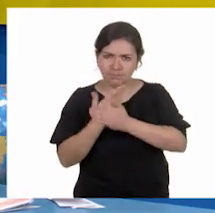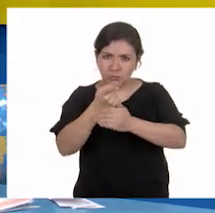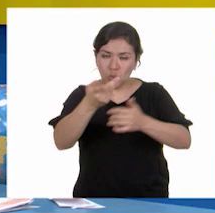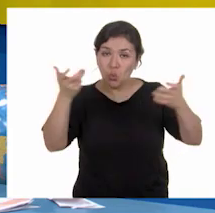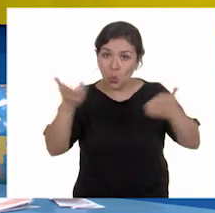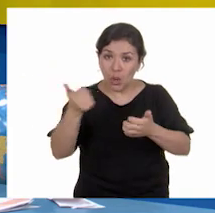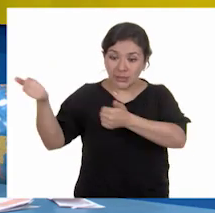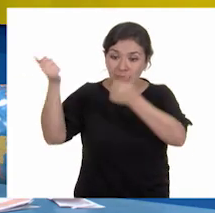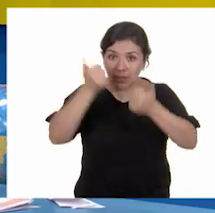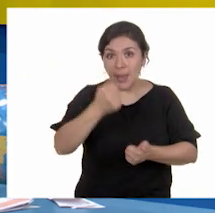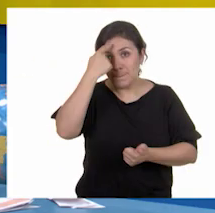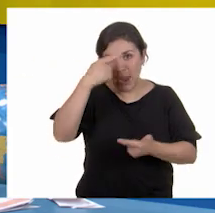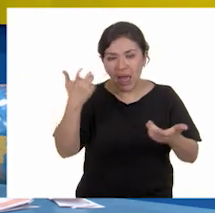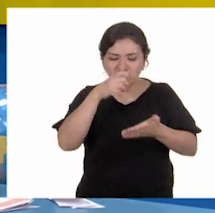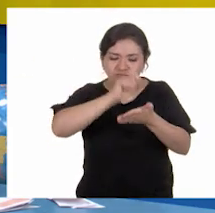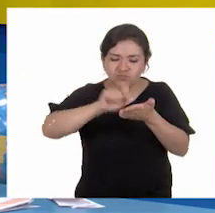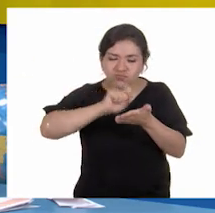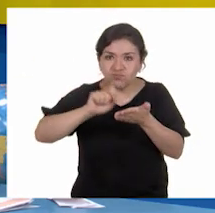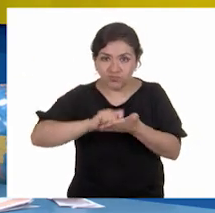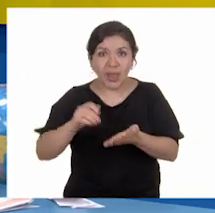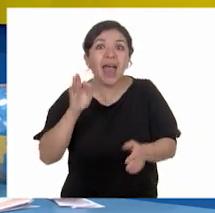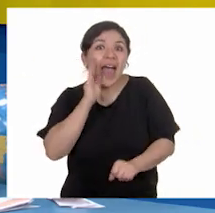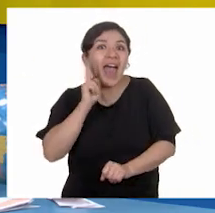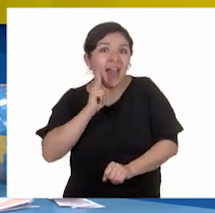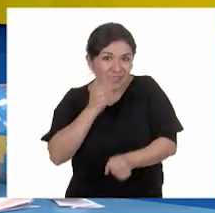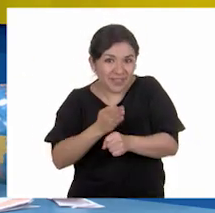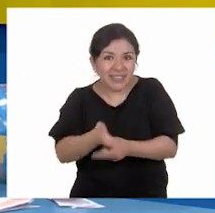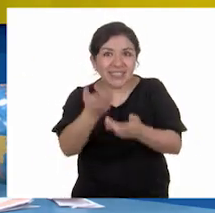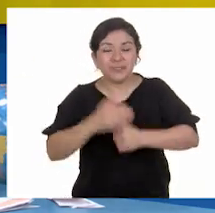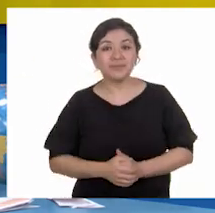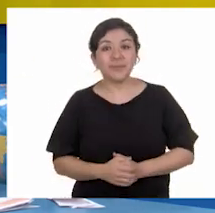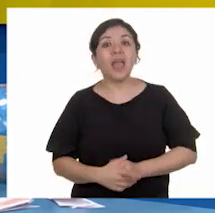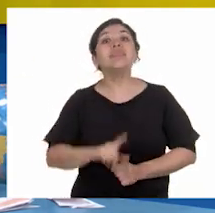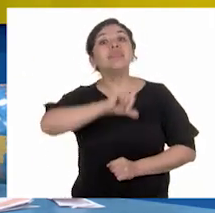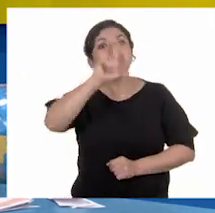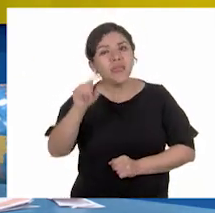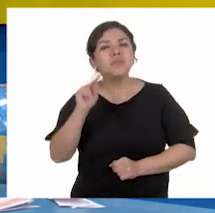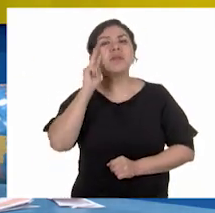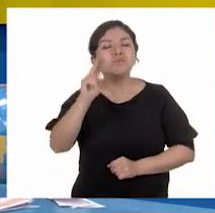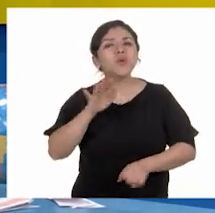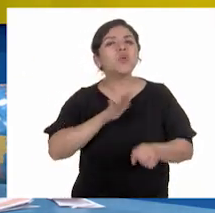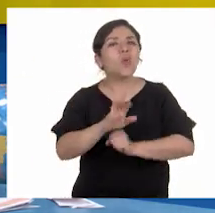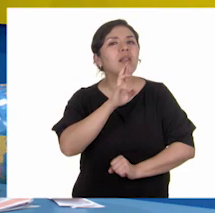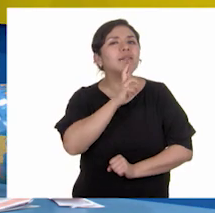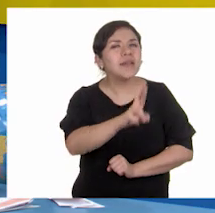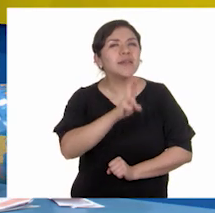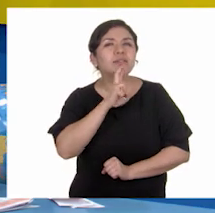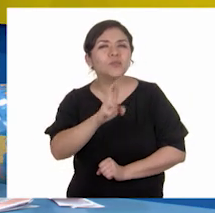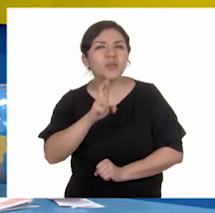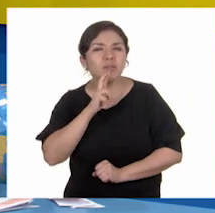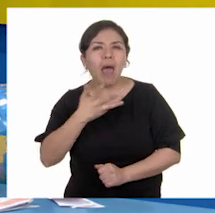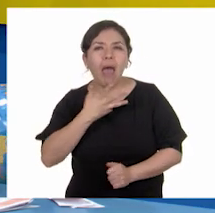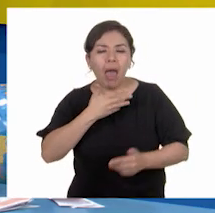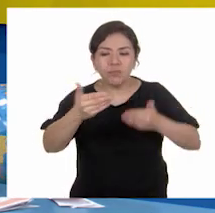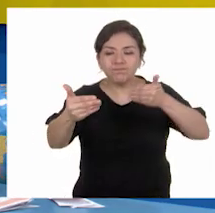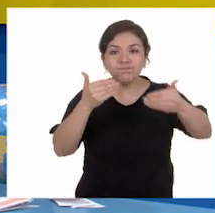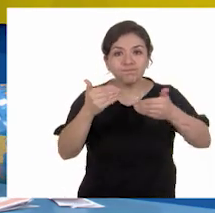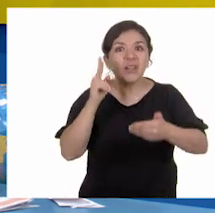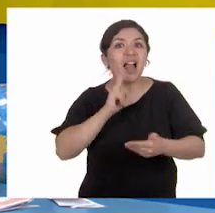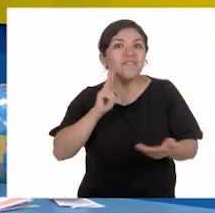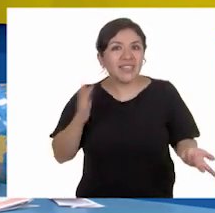ustedes en casa también puedan resolverlo. Después veremos los resultados obtenidos